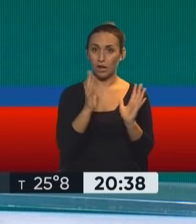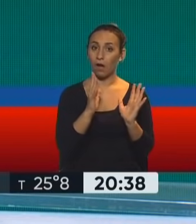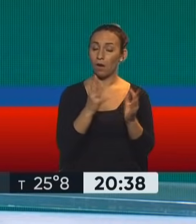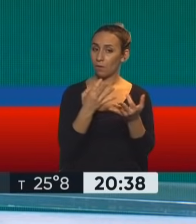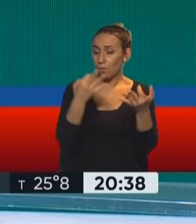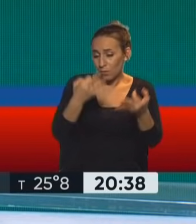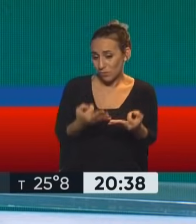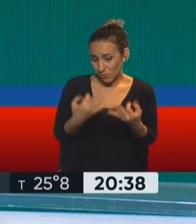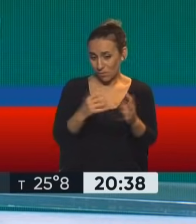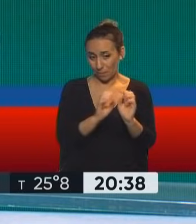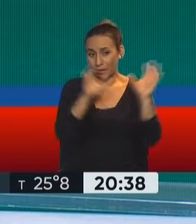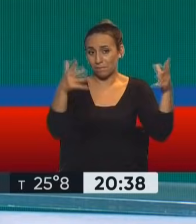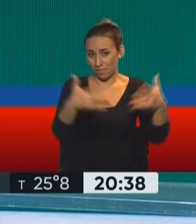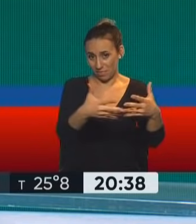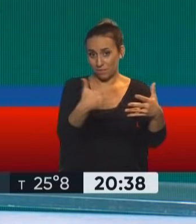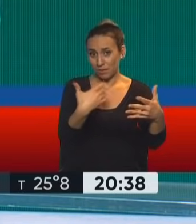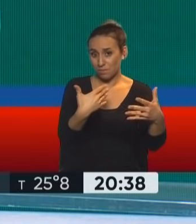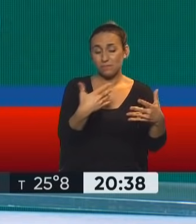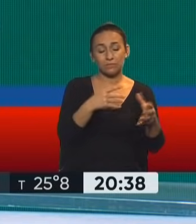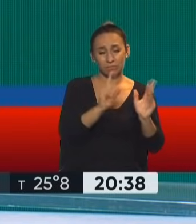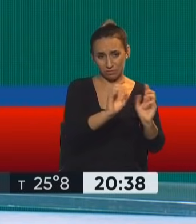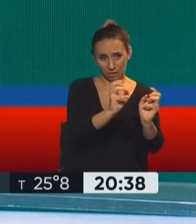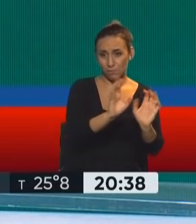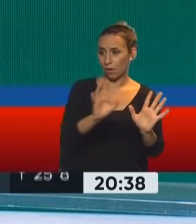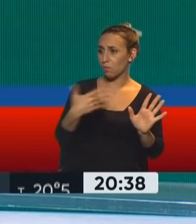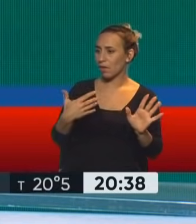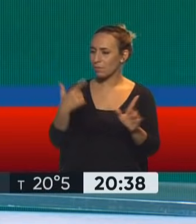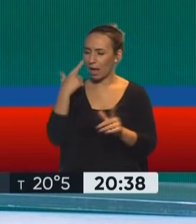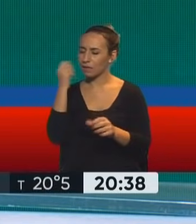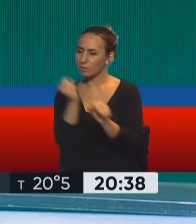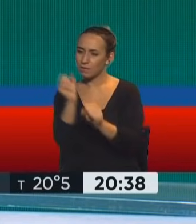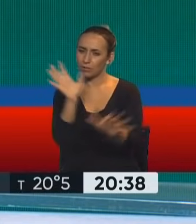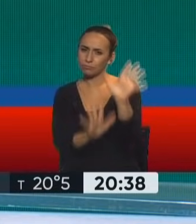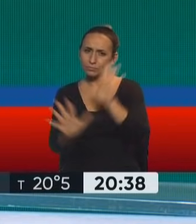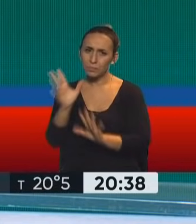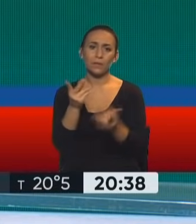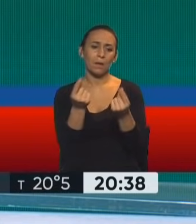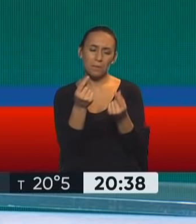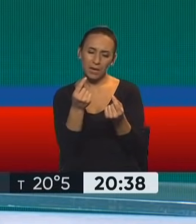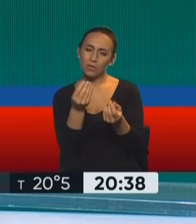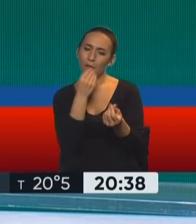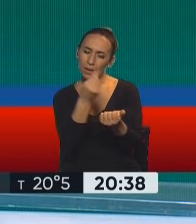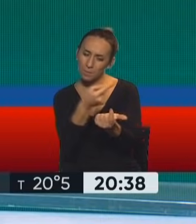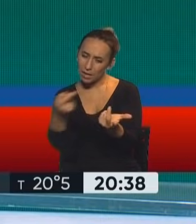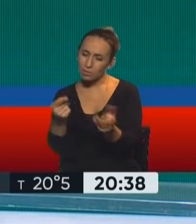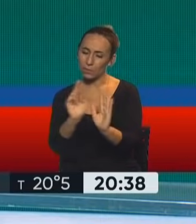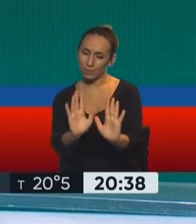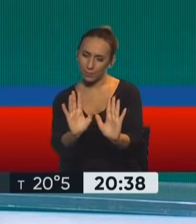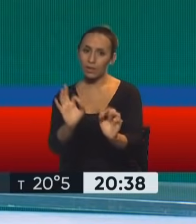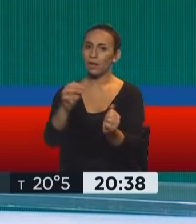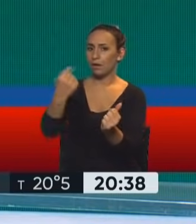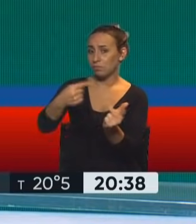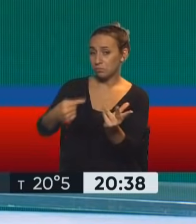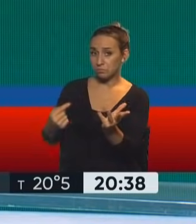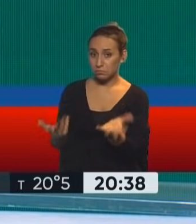para avanzar en redistribución, en generar equidad, en los precios de los alimentos. Digo, si no es una situación extraordinaria, que